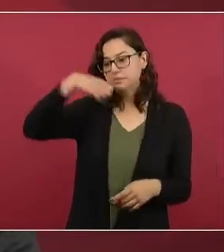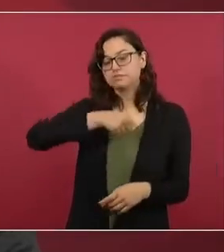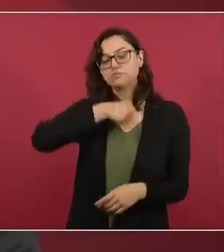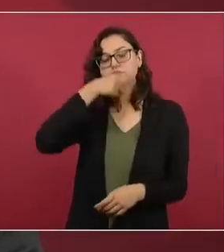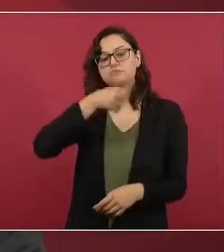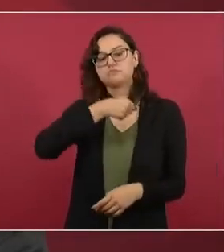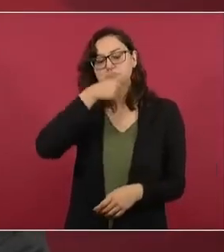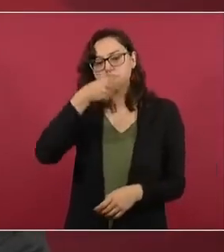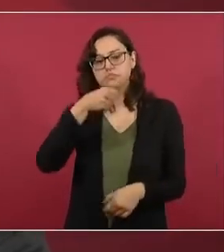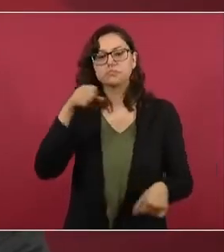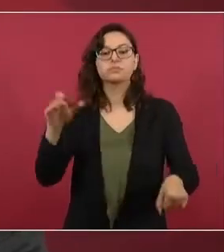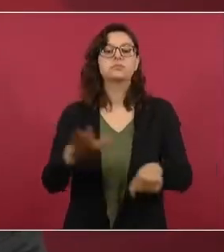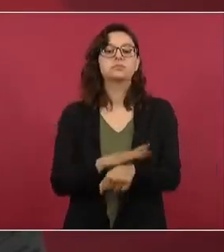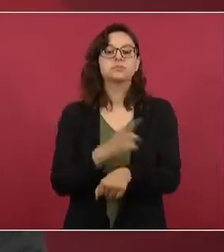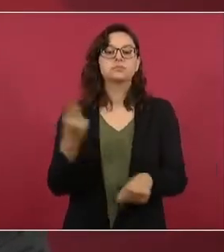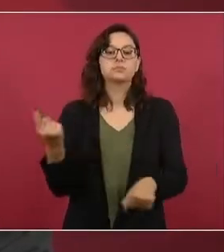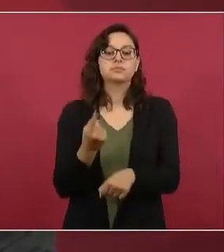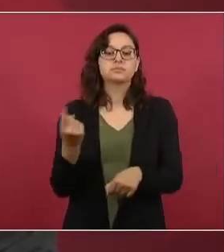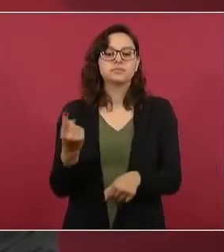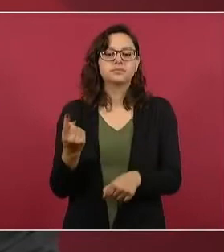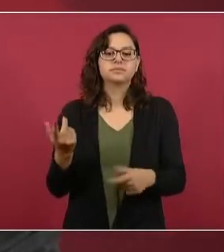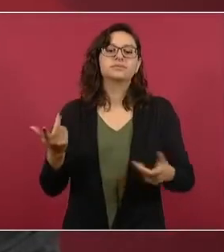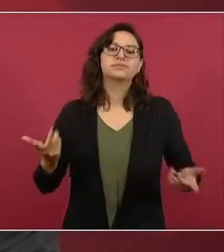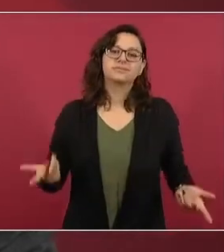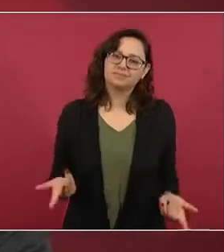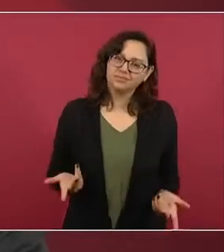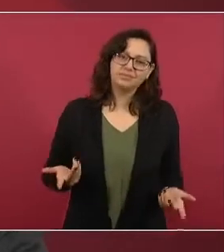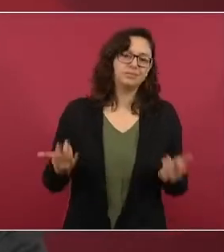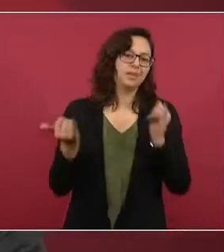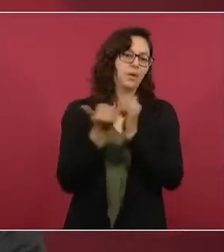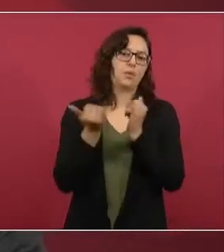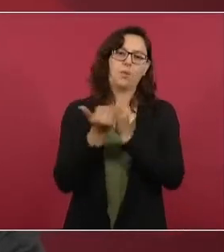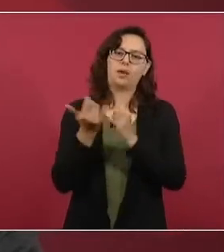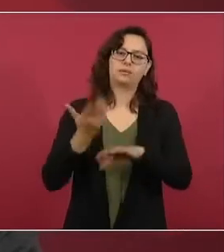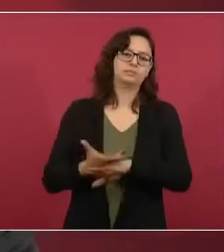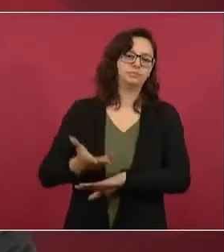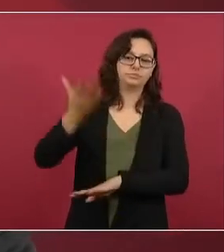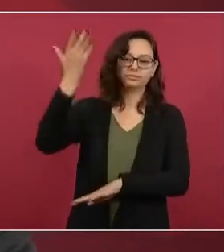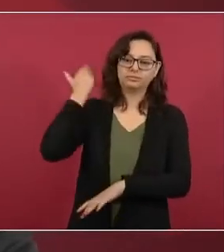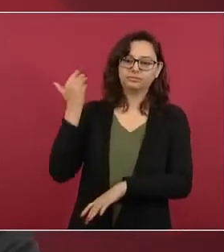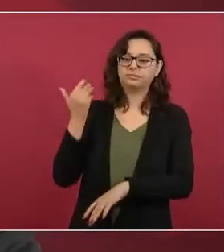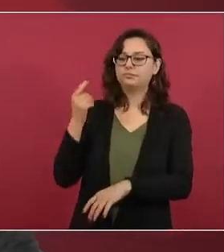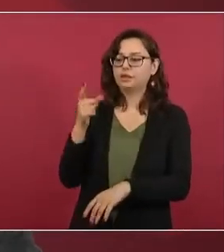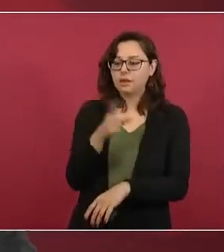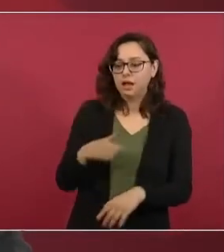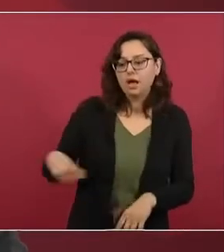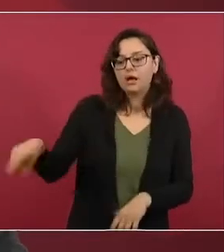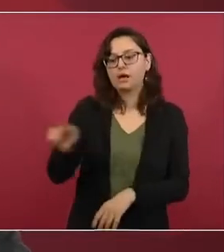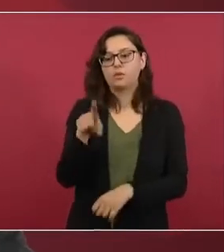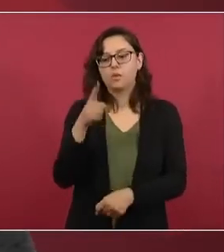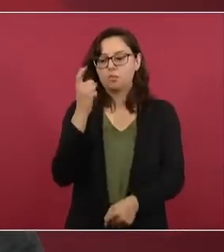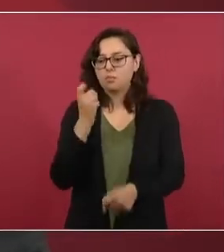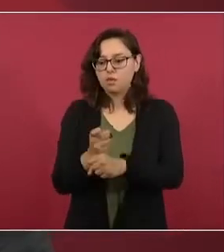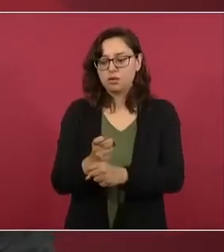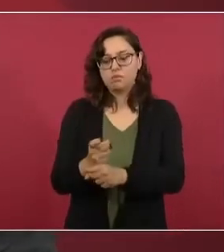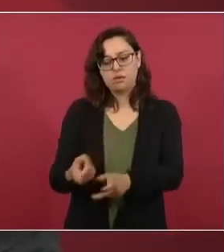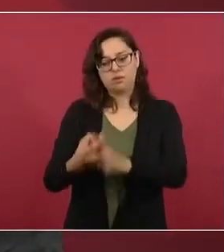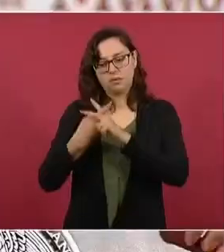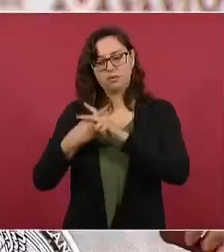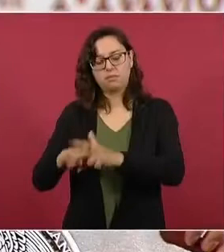la misma por la que las personas adultas mayores fueron las primeras que iniciaron la vacunación en México y